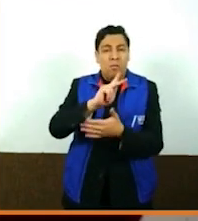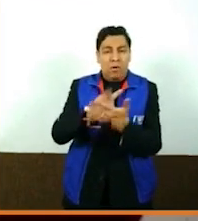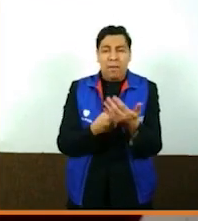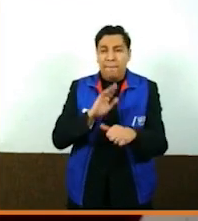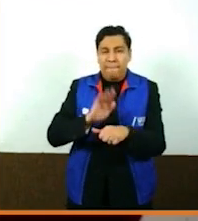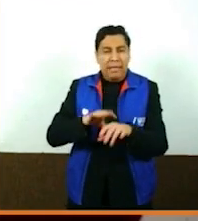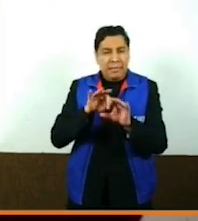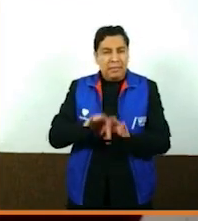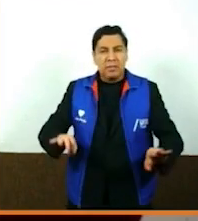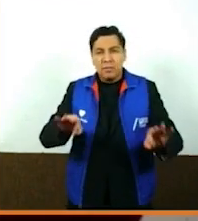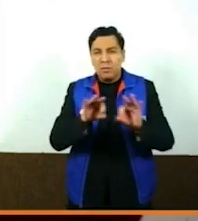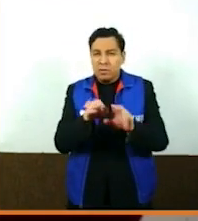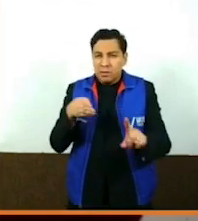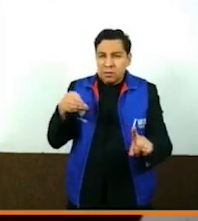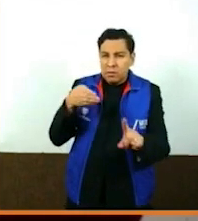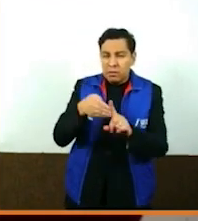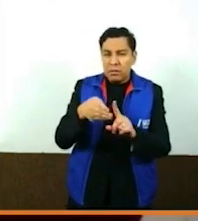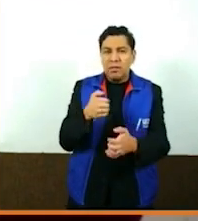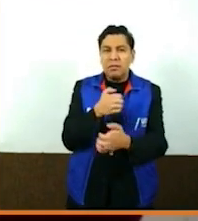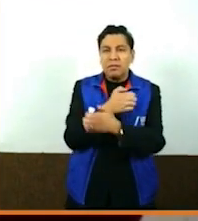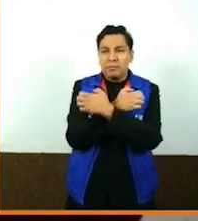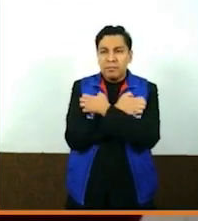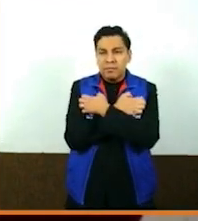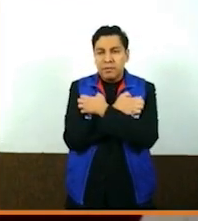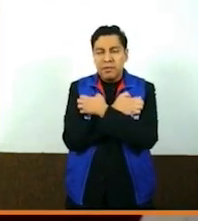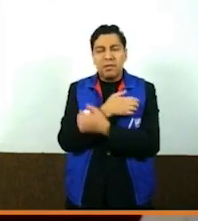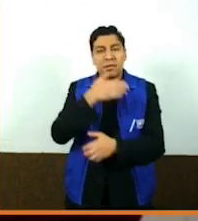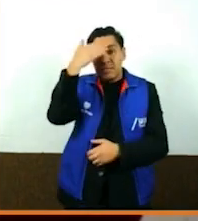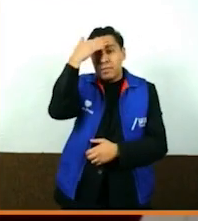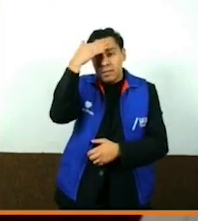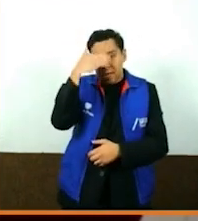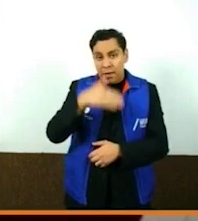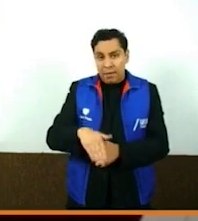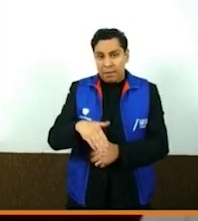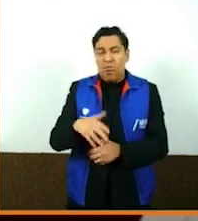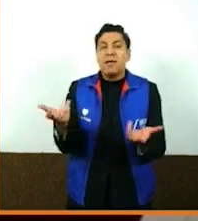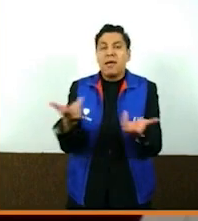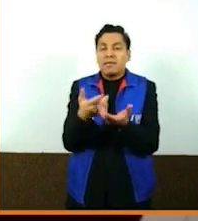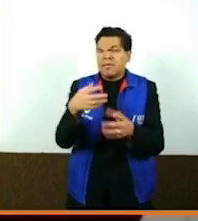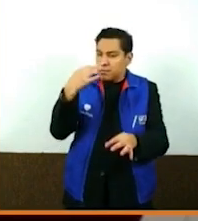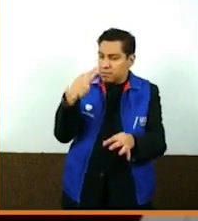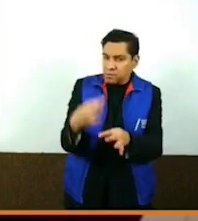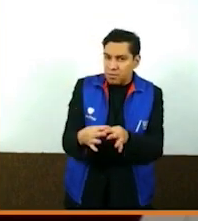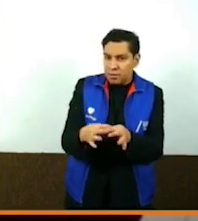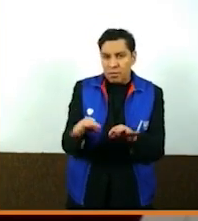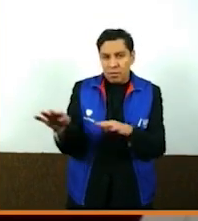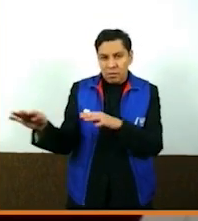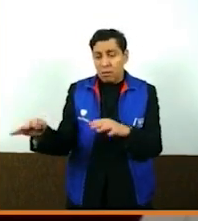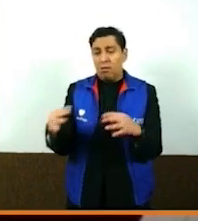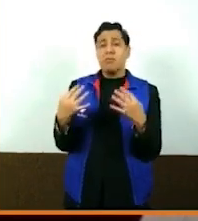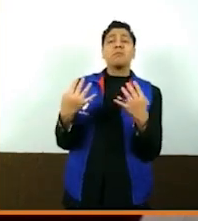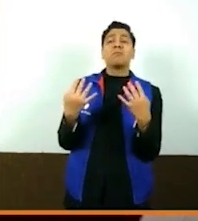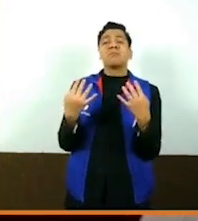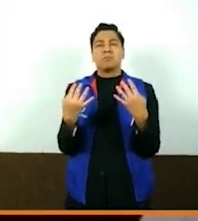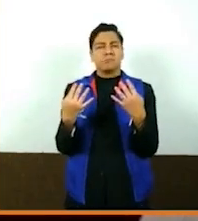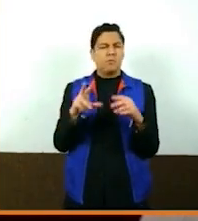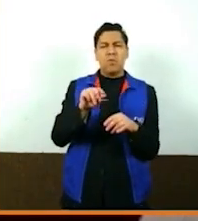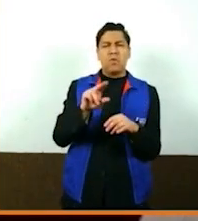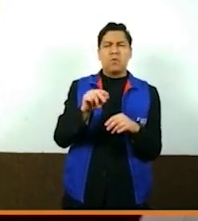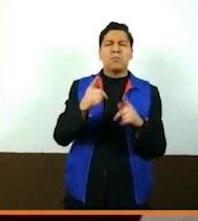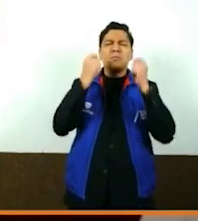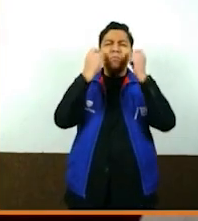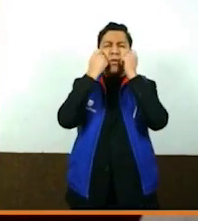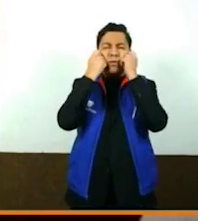importantes han sido enfocados al tema de la educación. Sabemos que es hacer lo correcto aunque nadie te vea. Eso para